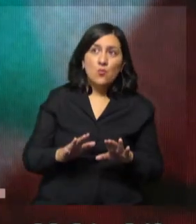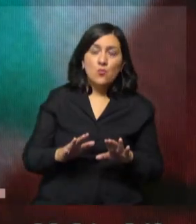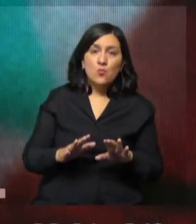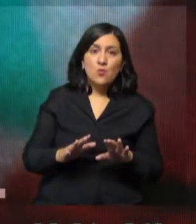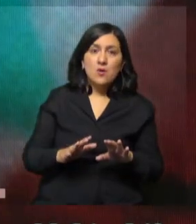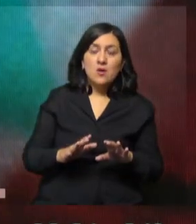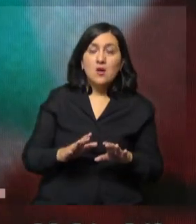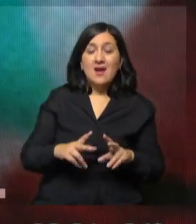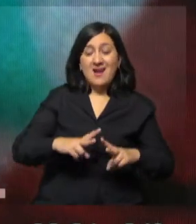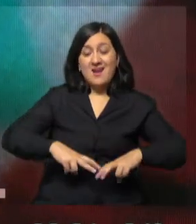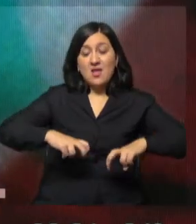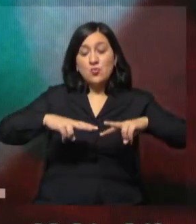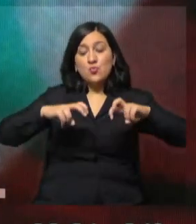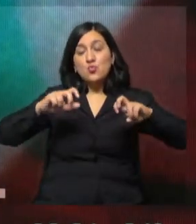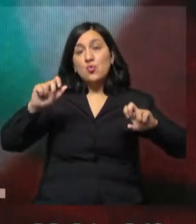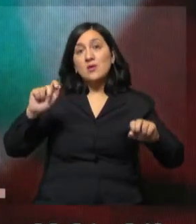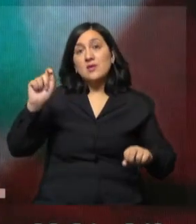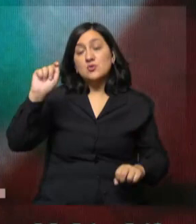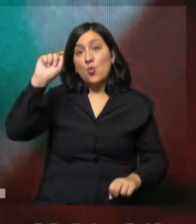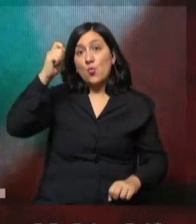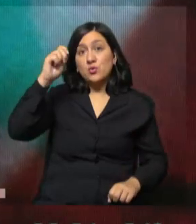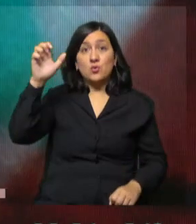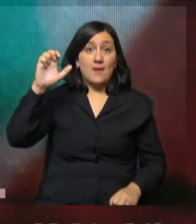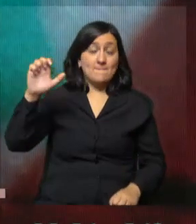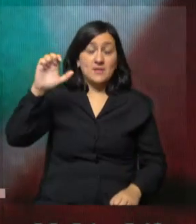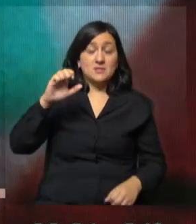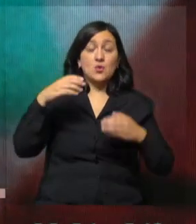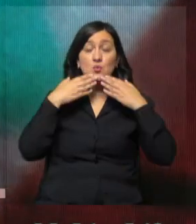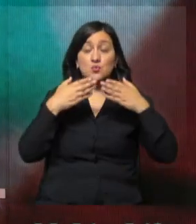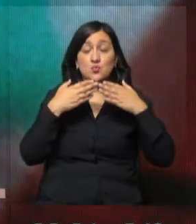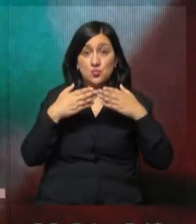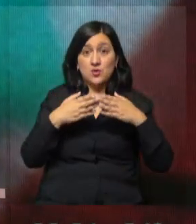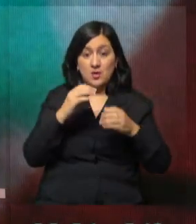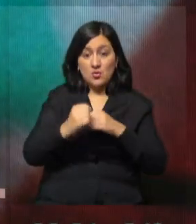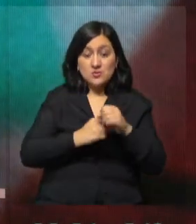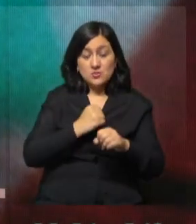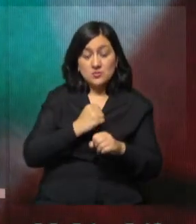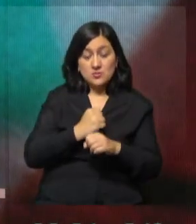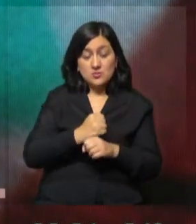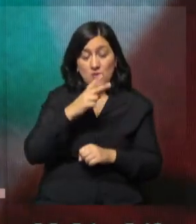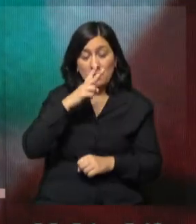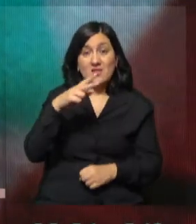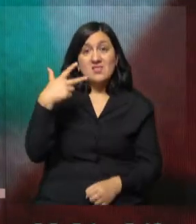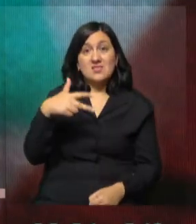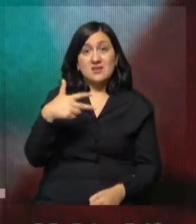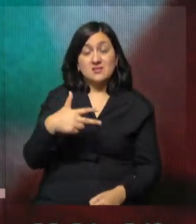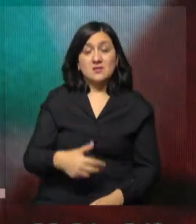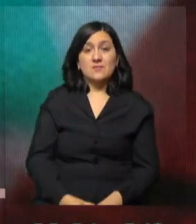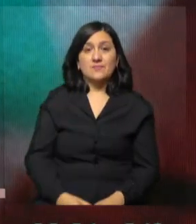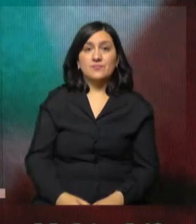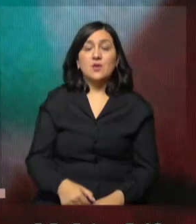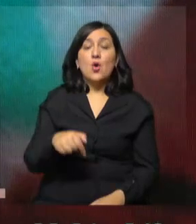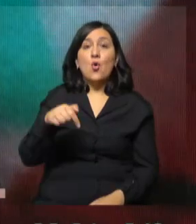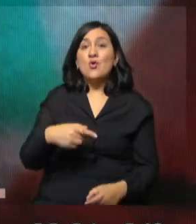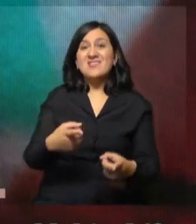Según el propio estudio que hizo la UTE a través de una empresa consultora KPMG, que lo hizo en el año 2013, que fue cuando se hizo la reestructura de la empresa, hoy teníamos